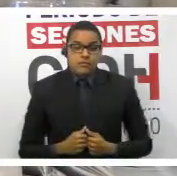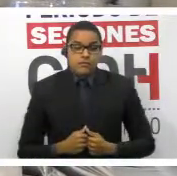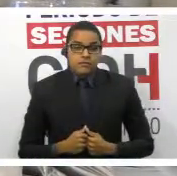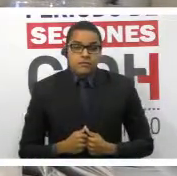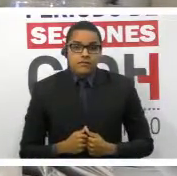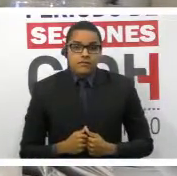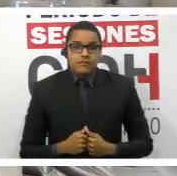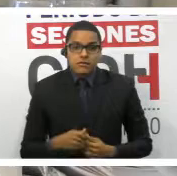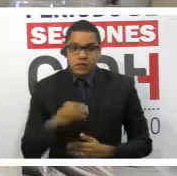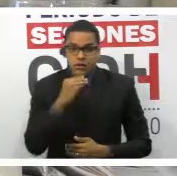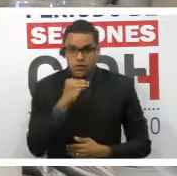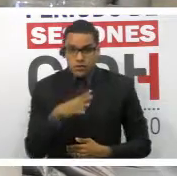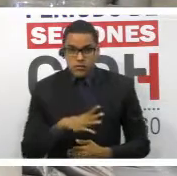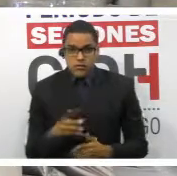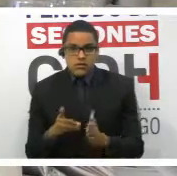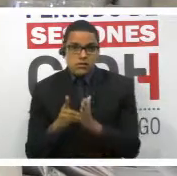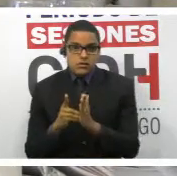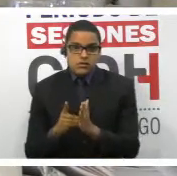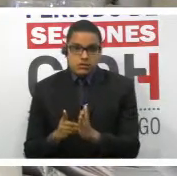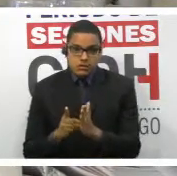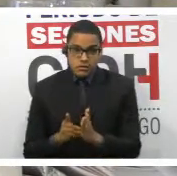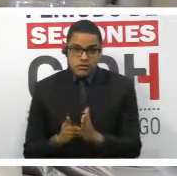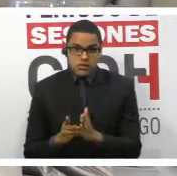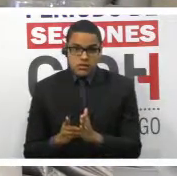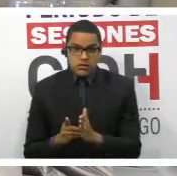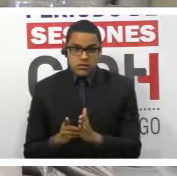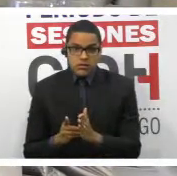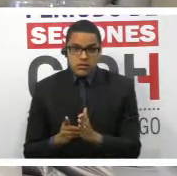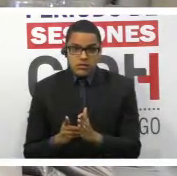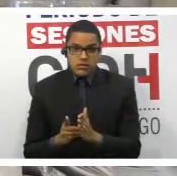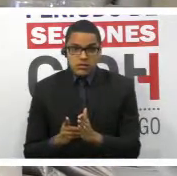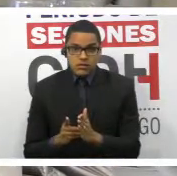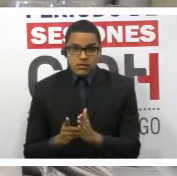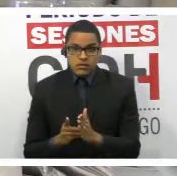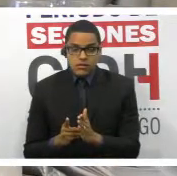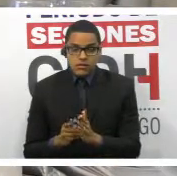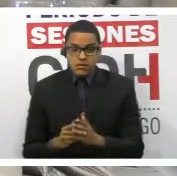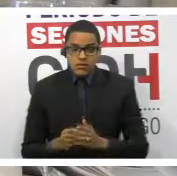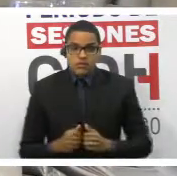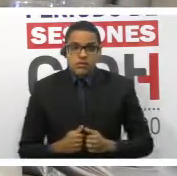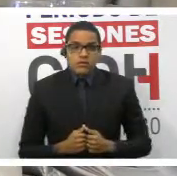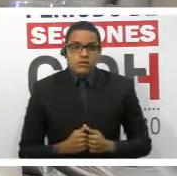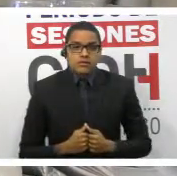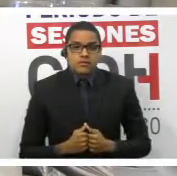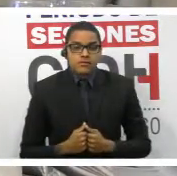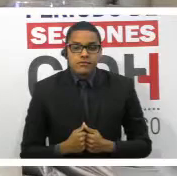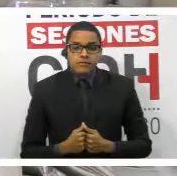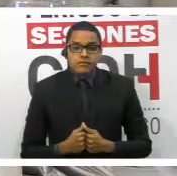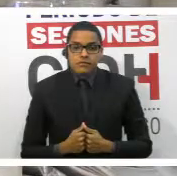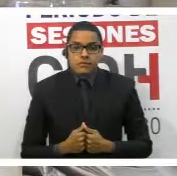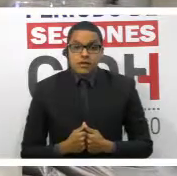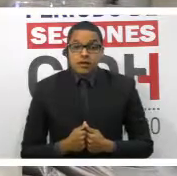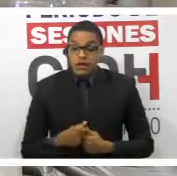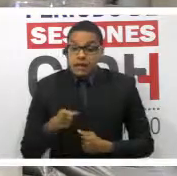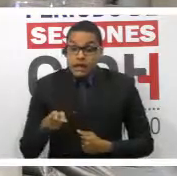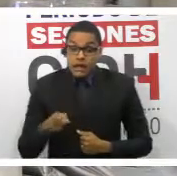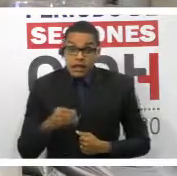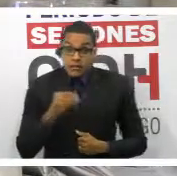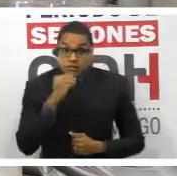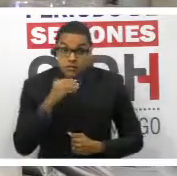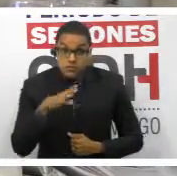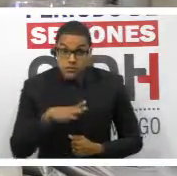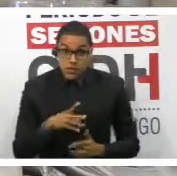la discapacidad y además el reto de garantizar derechos sexuales y reproductivos entonces